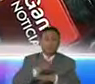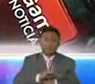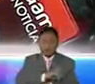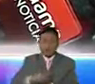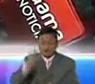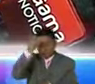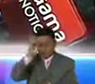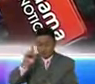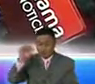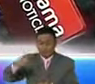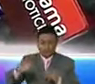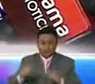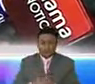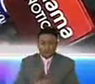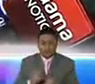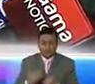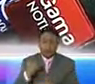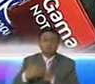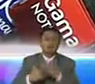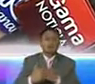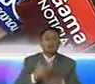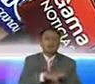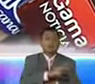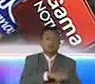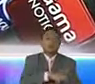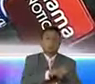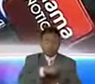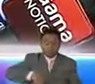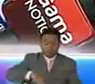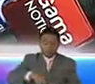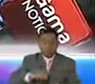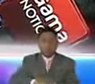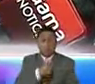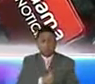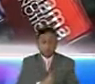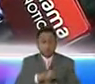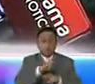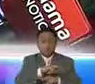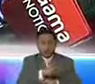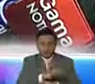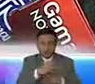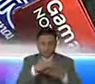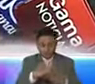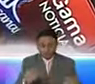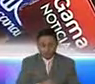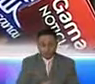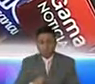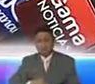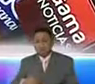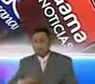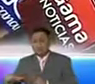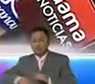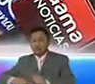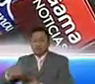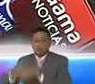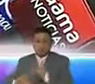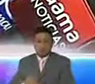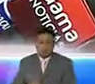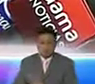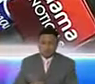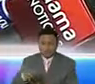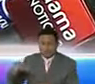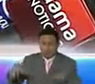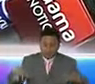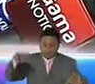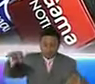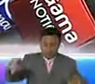los procesos que están en este momento en Fiscalía tendrían que ser resueltos en Fiscalía y los otros casos que están en la Administración de Justicia, lo que